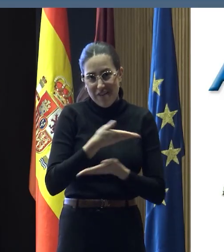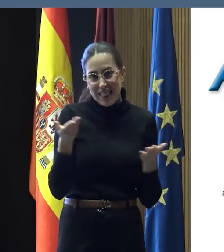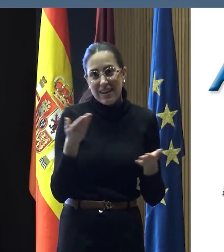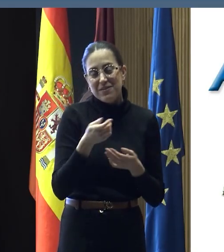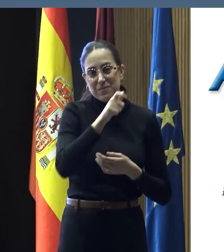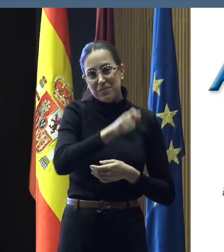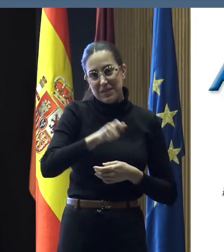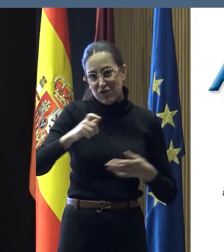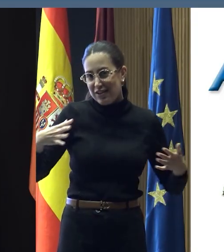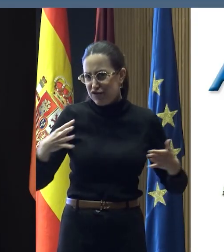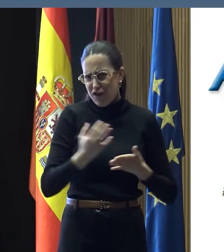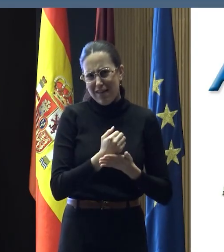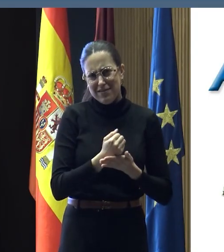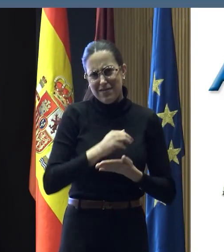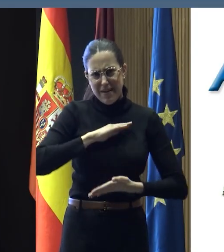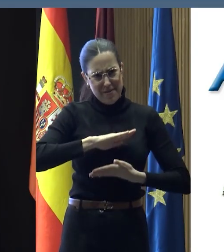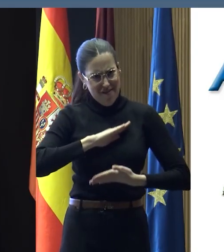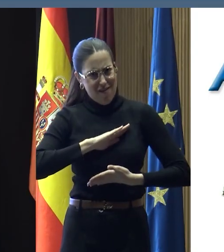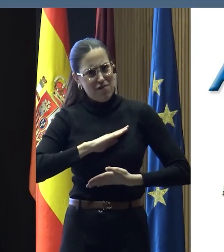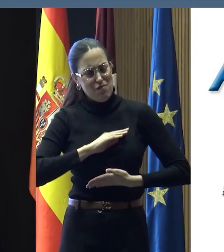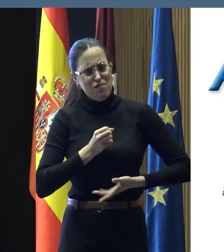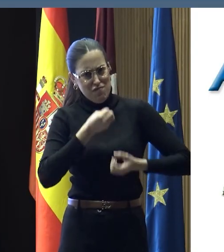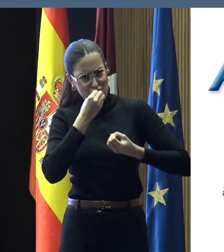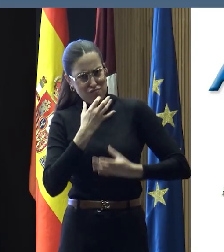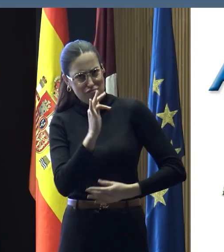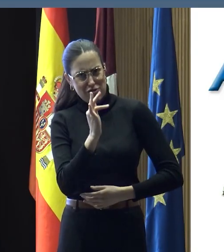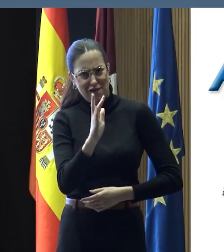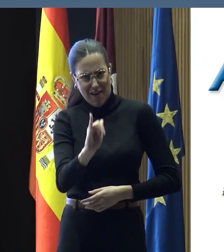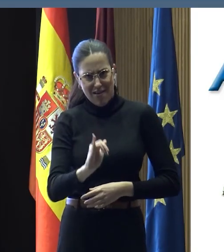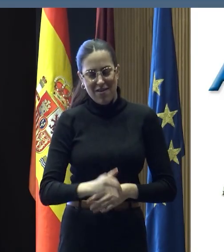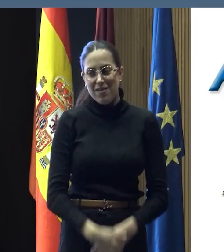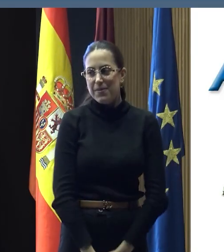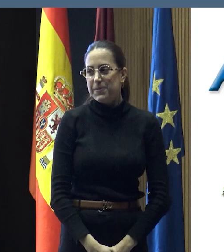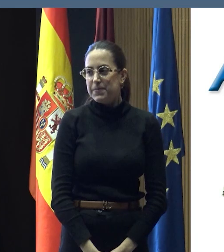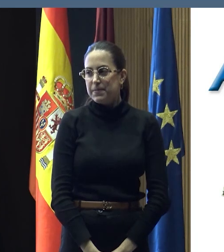todo el mundo tenemos una capacidad intelectual buena.